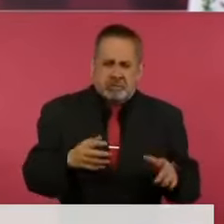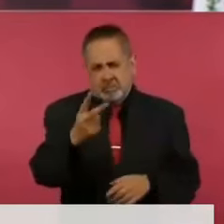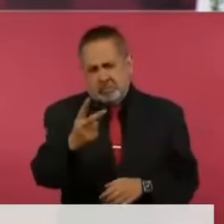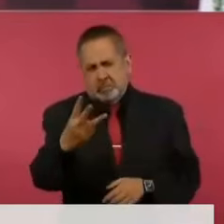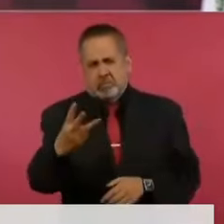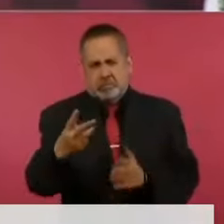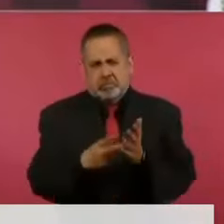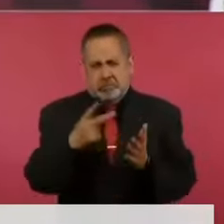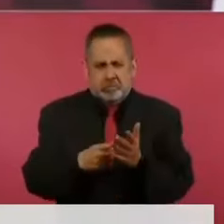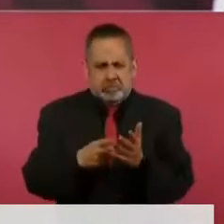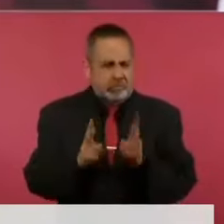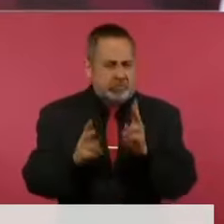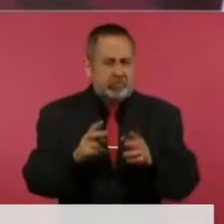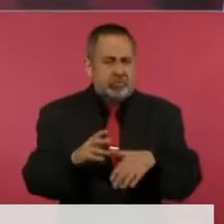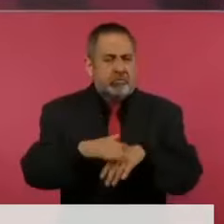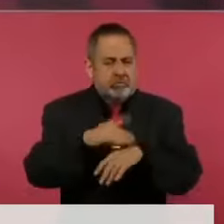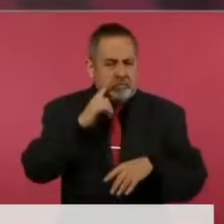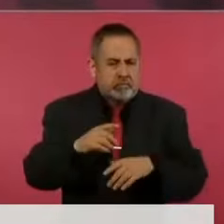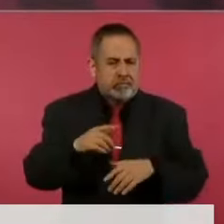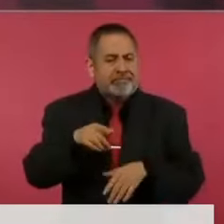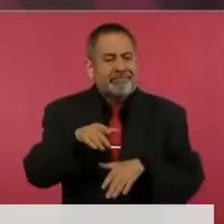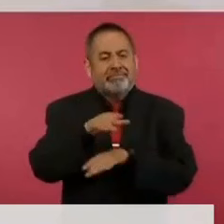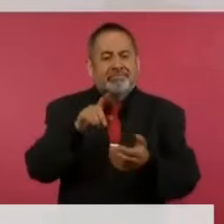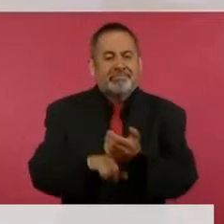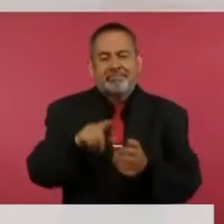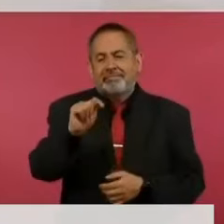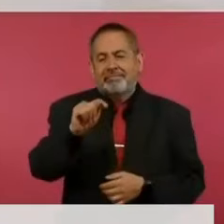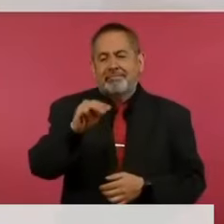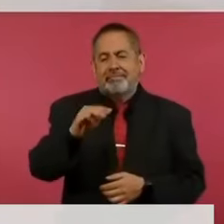veces, porque estábamos viendo lo del tratado